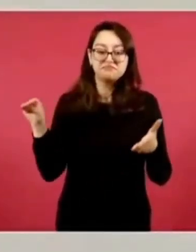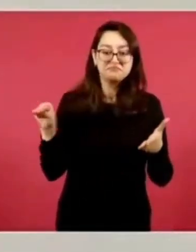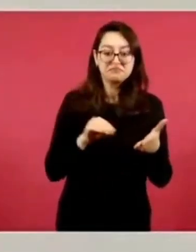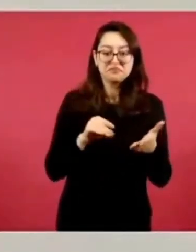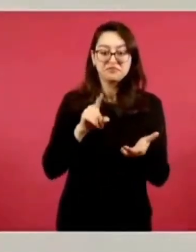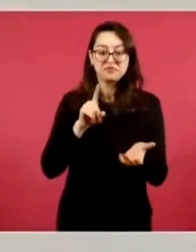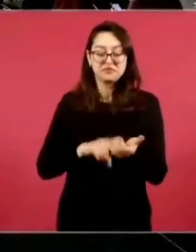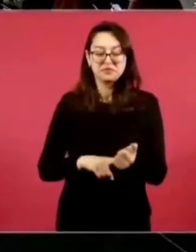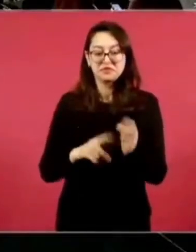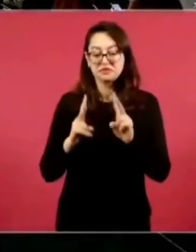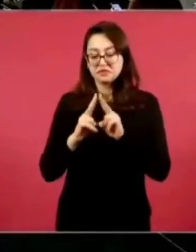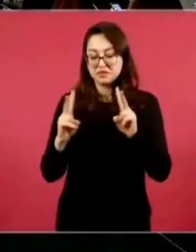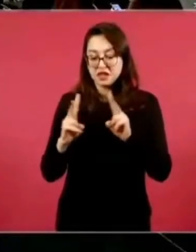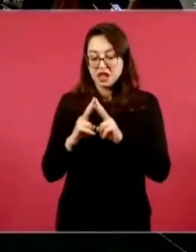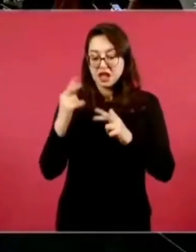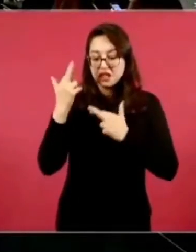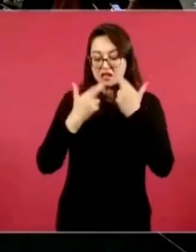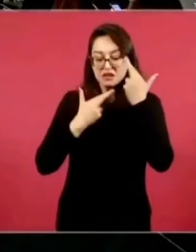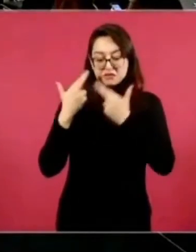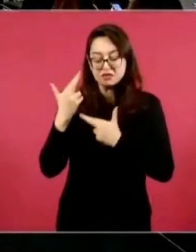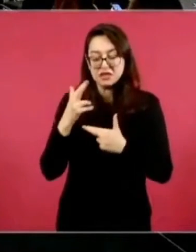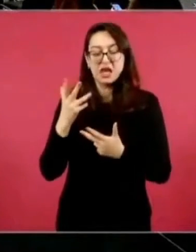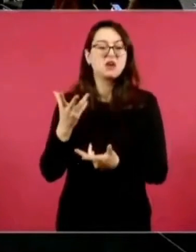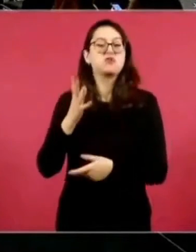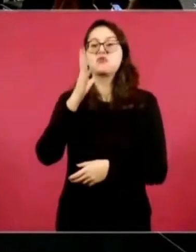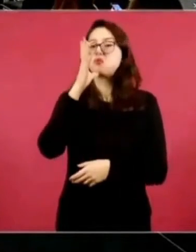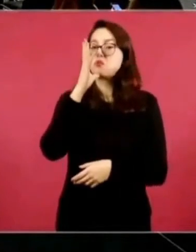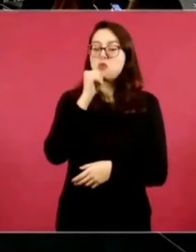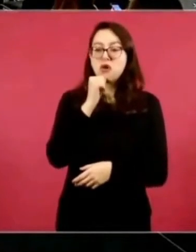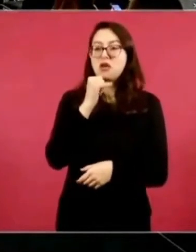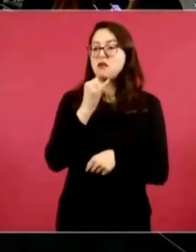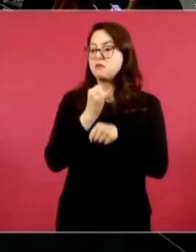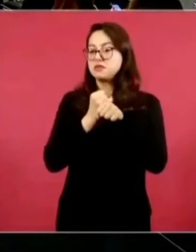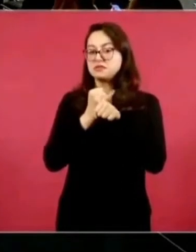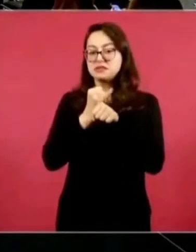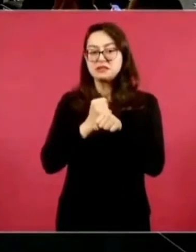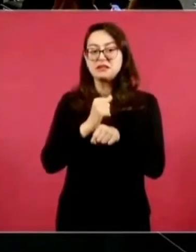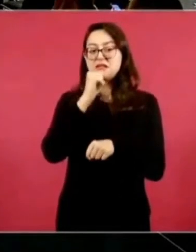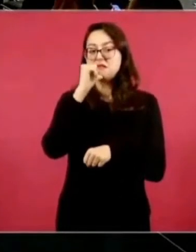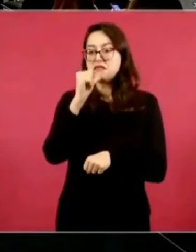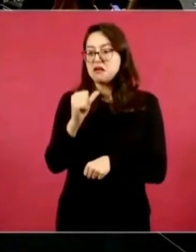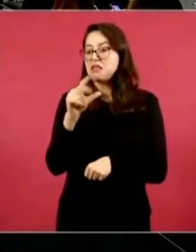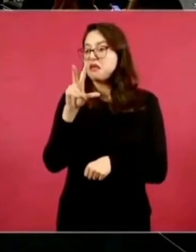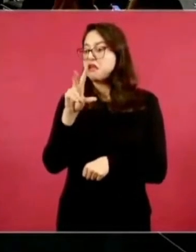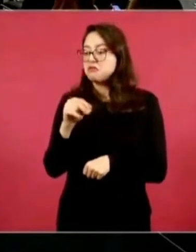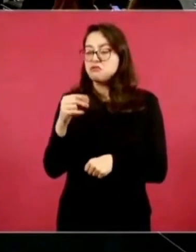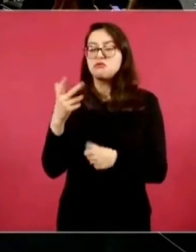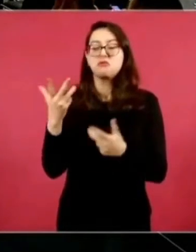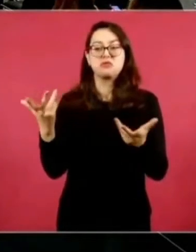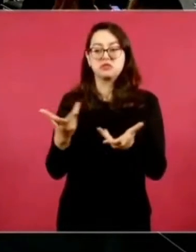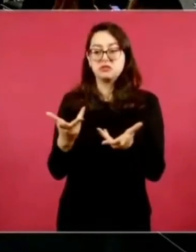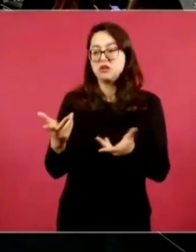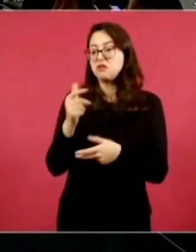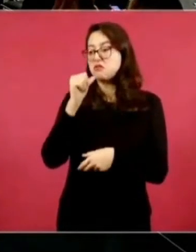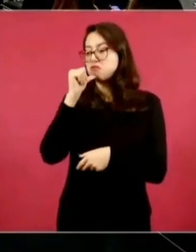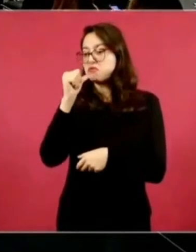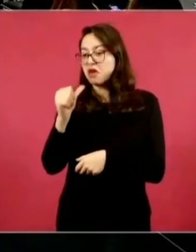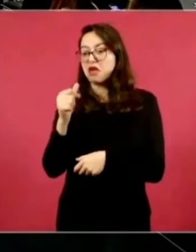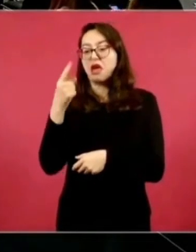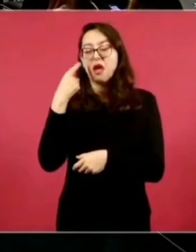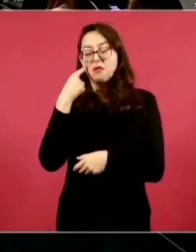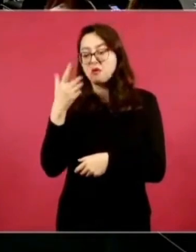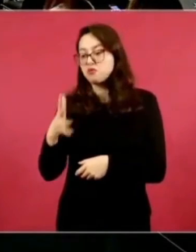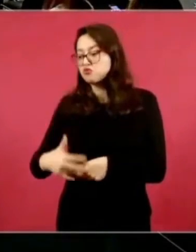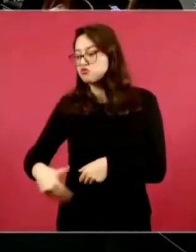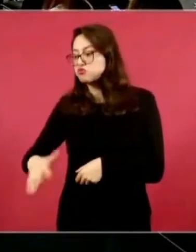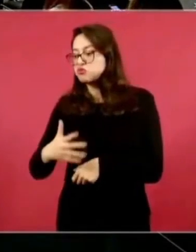custodia la camioneta, que era una prueba fundamental, desde que no fueron a peinar la zona, no fueron a sacar casquillos, no